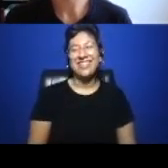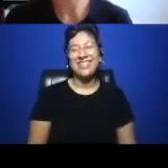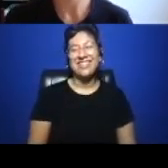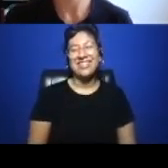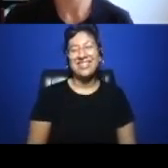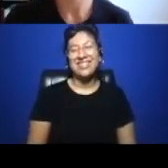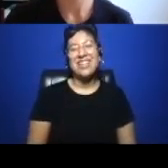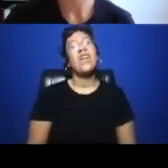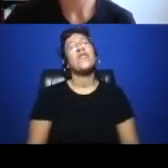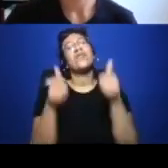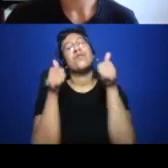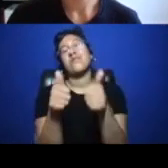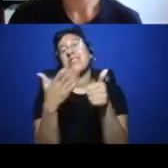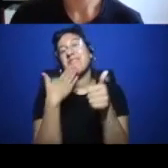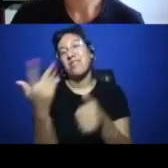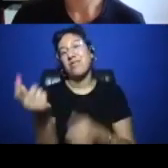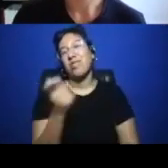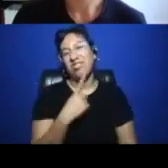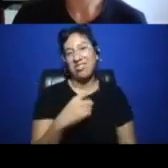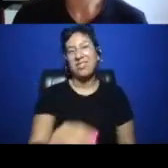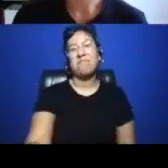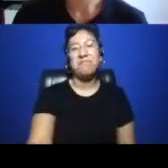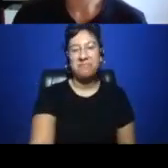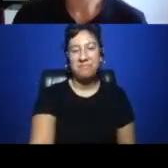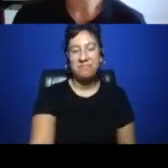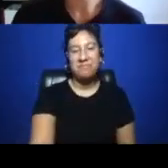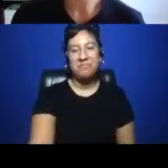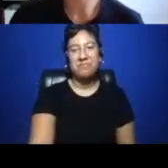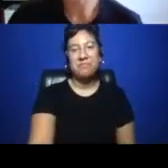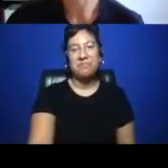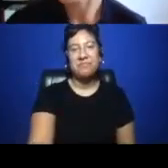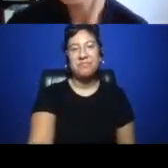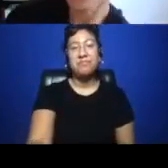Y sí. Muy buena pregunta.